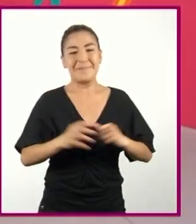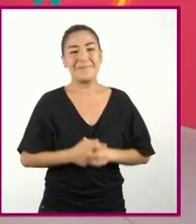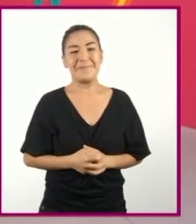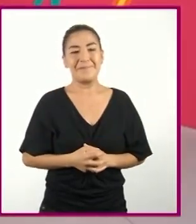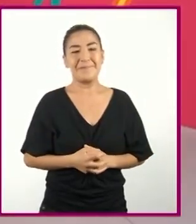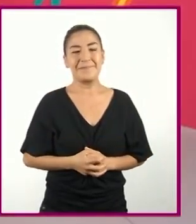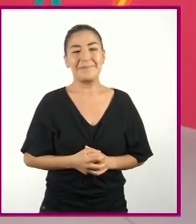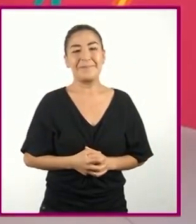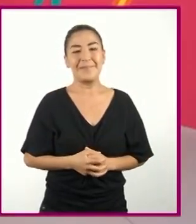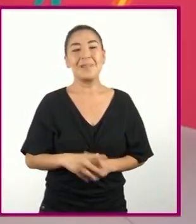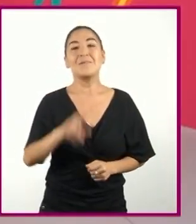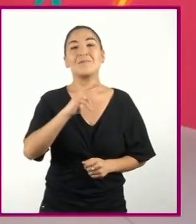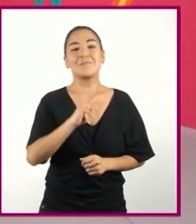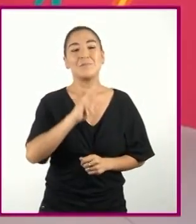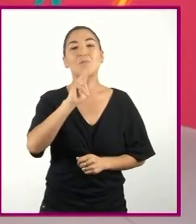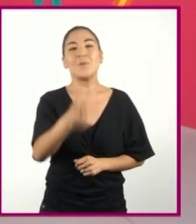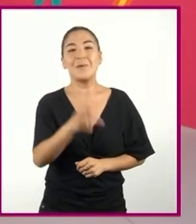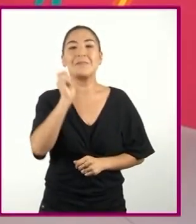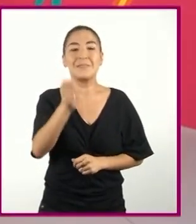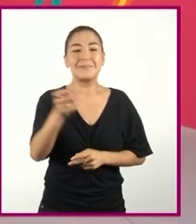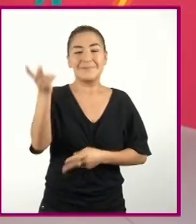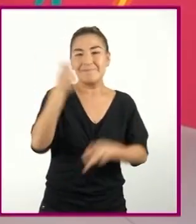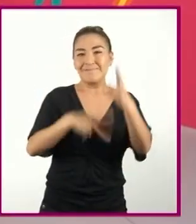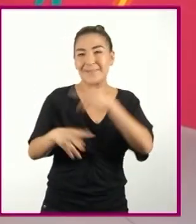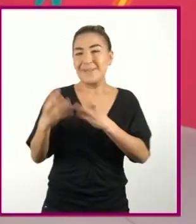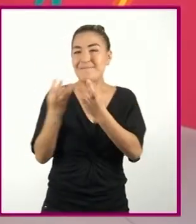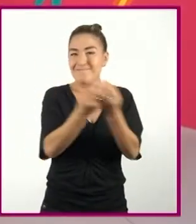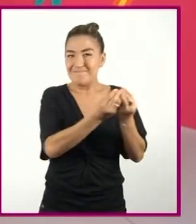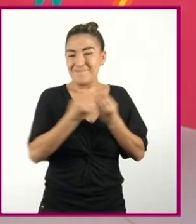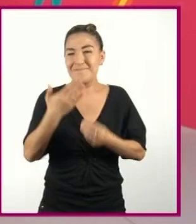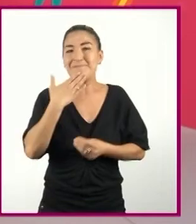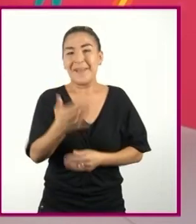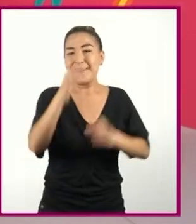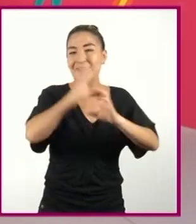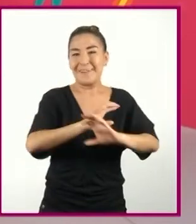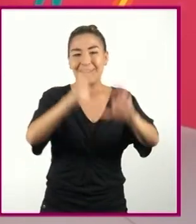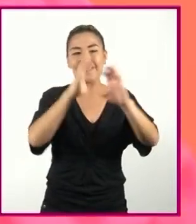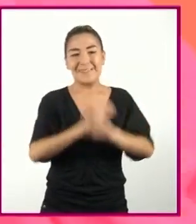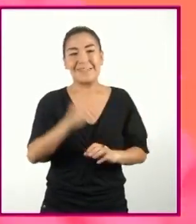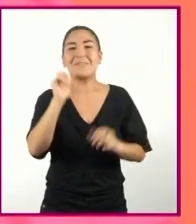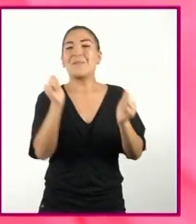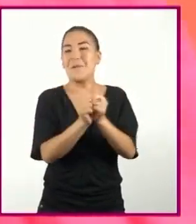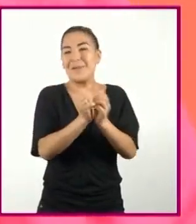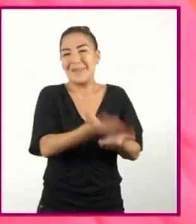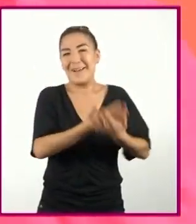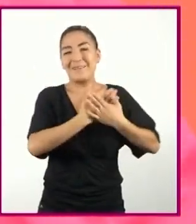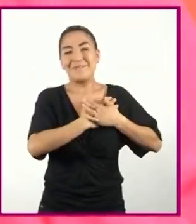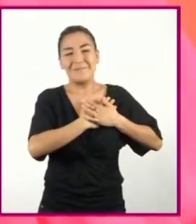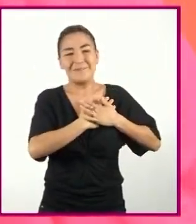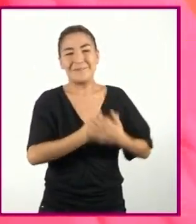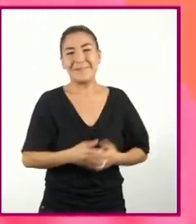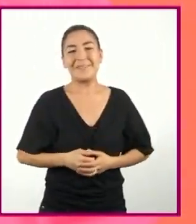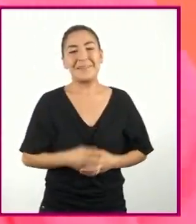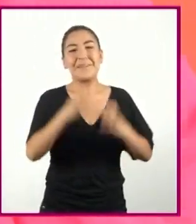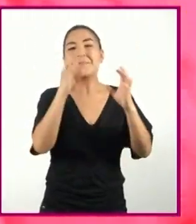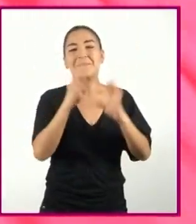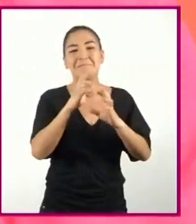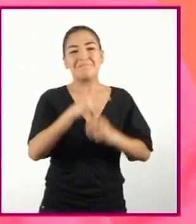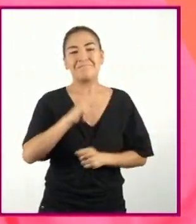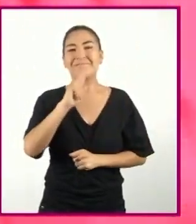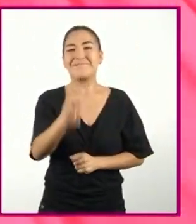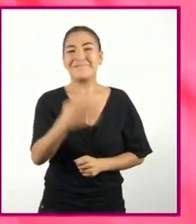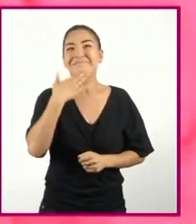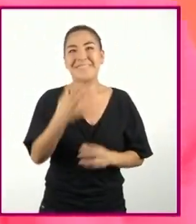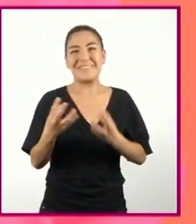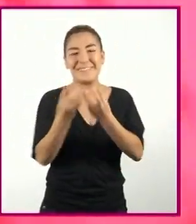Paz. Las voces bien unidas, cantando con amor. Las voces